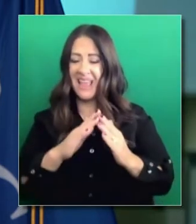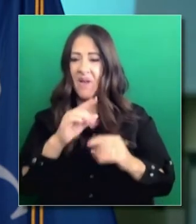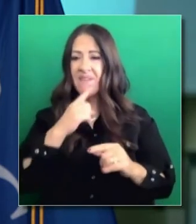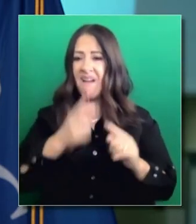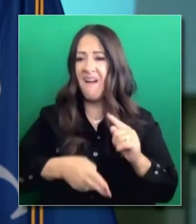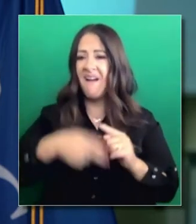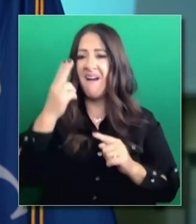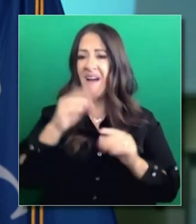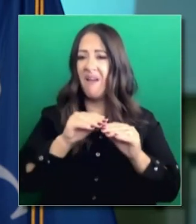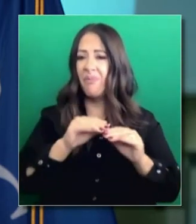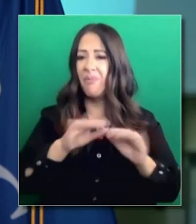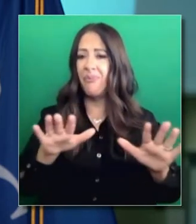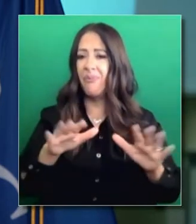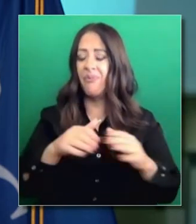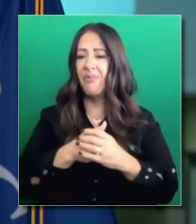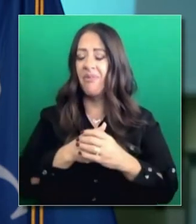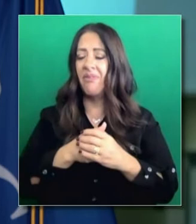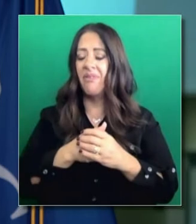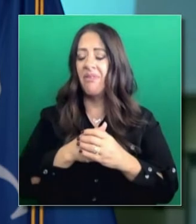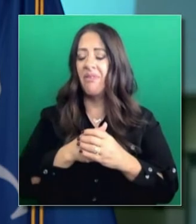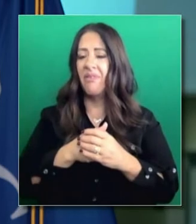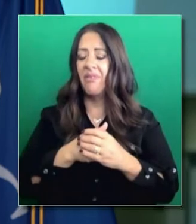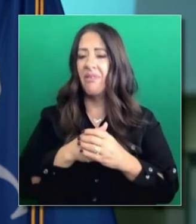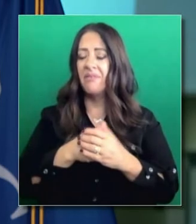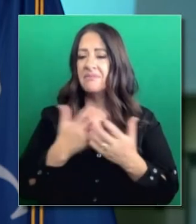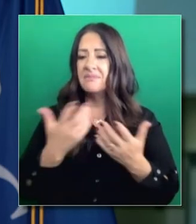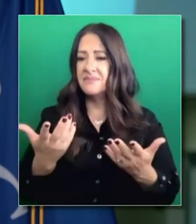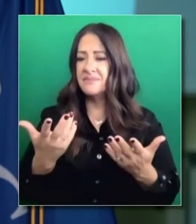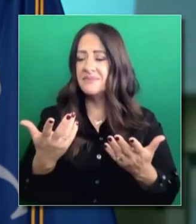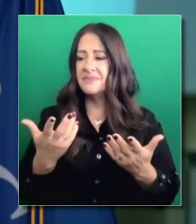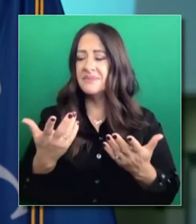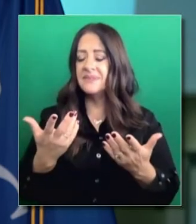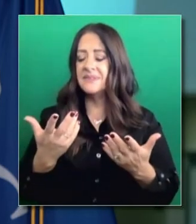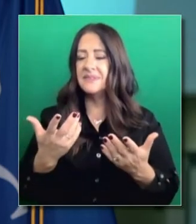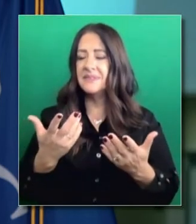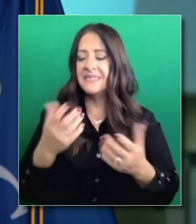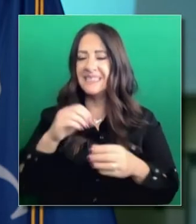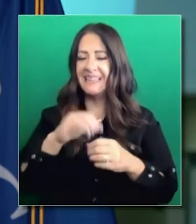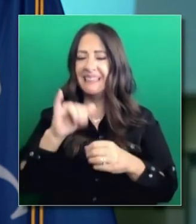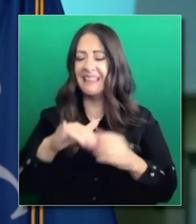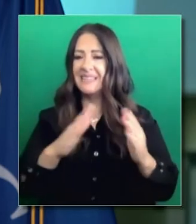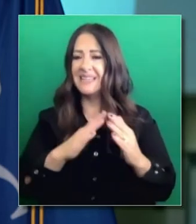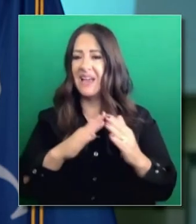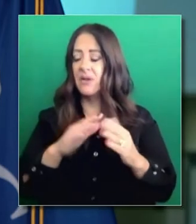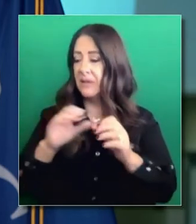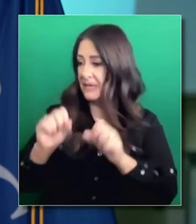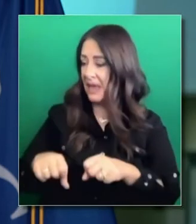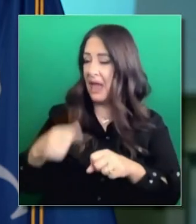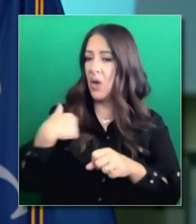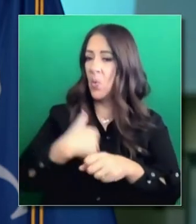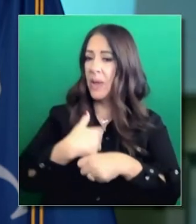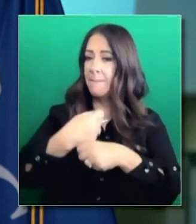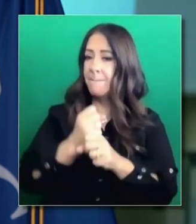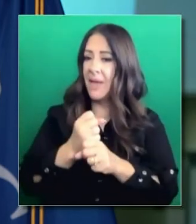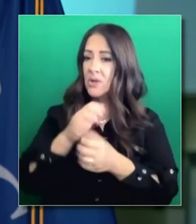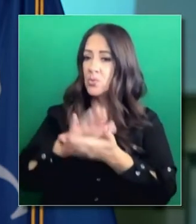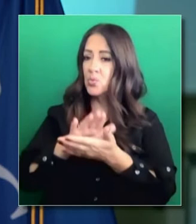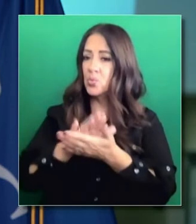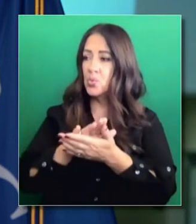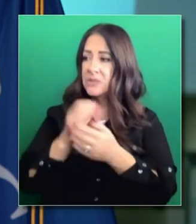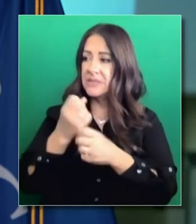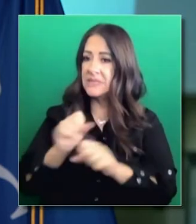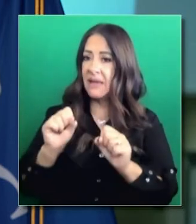propagación amplia en la comunidad con un índices o tasas de transmisión altos? ¿Podemos crear, sin embargo,